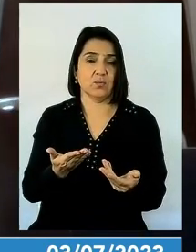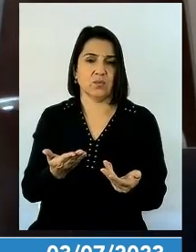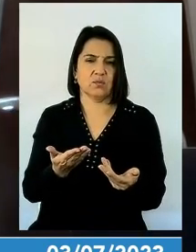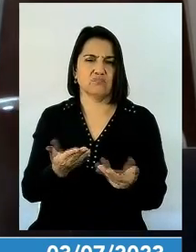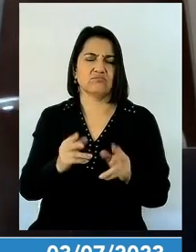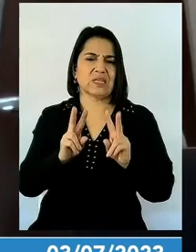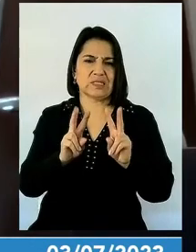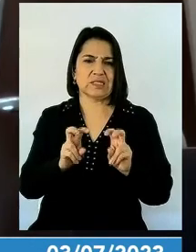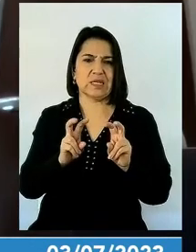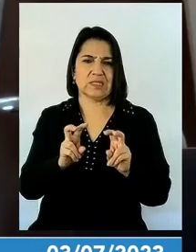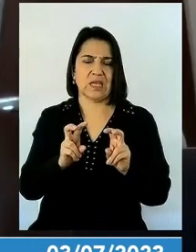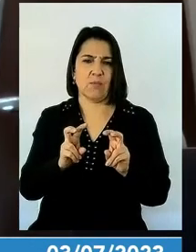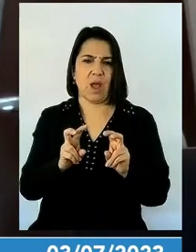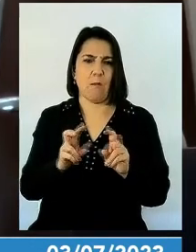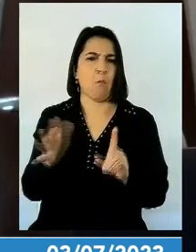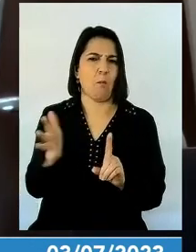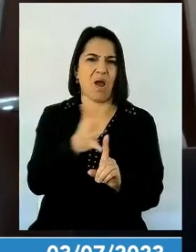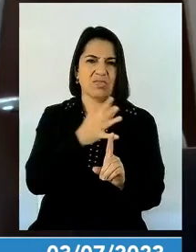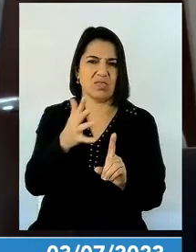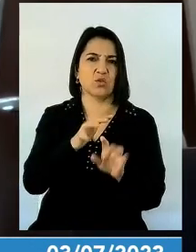maltrato animal.